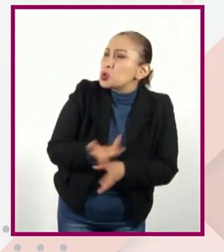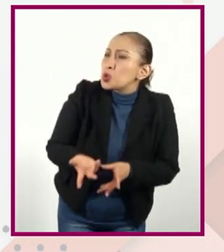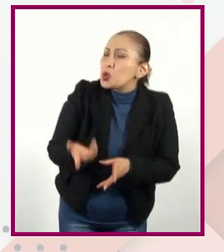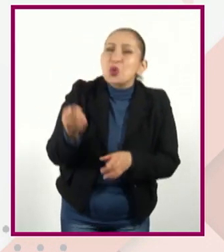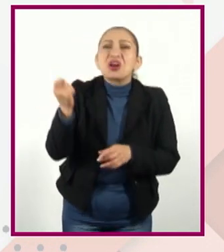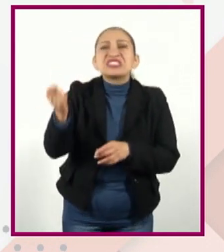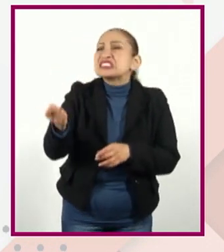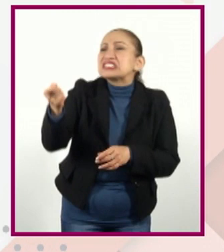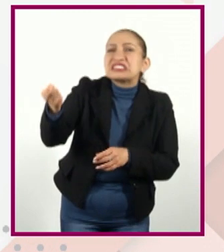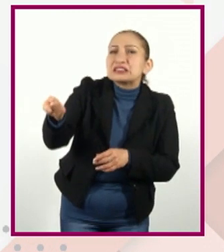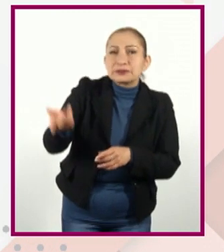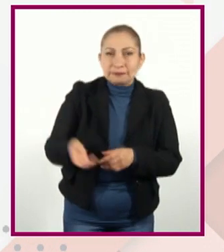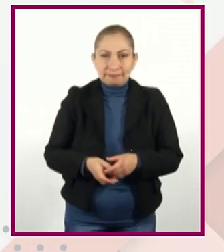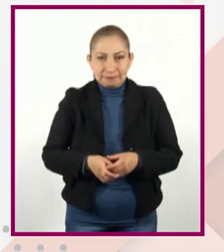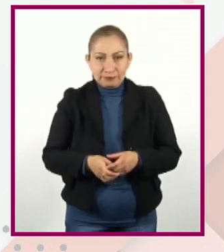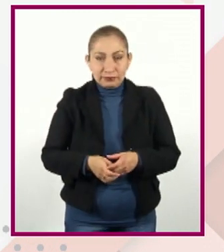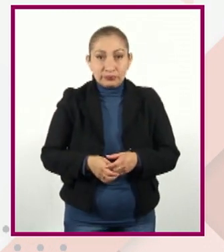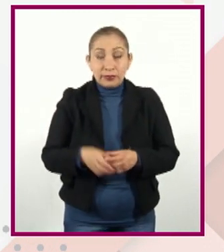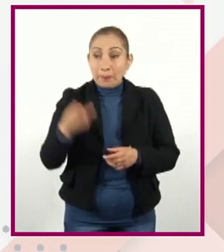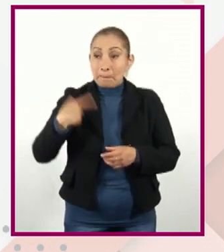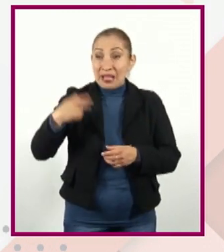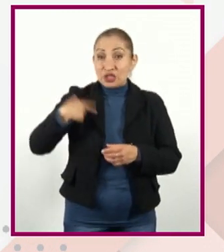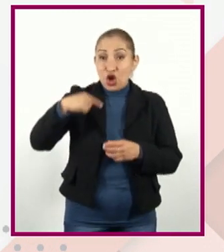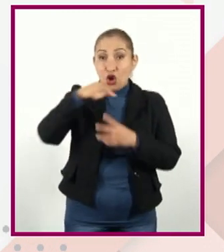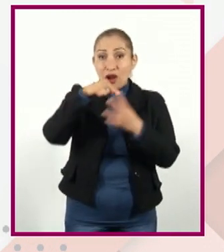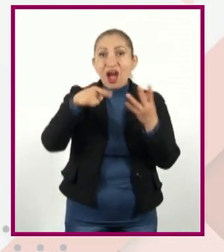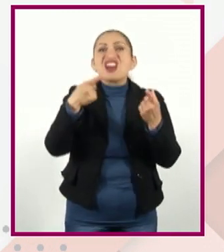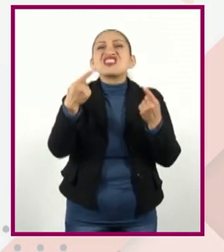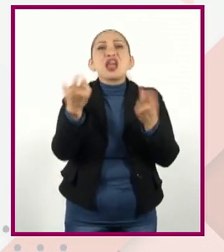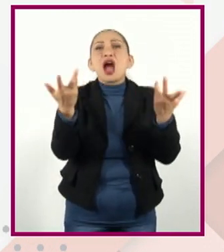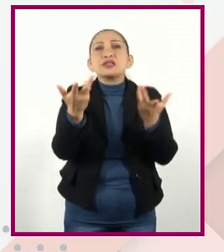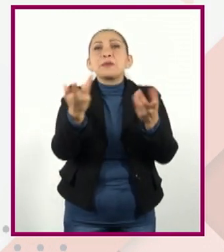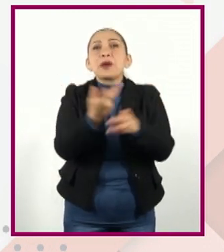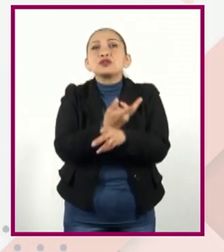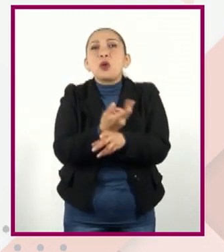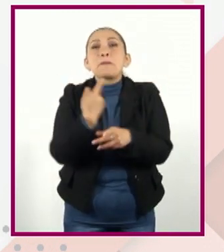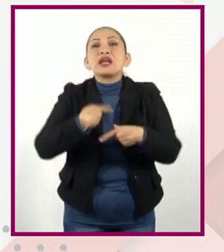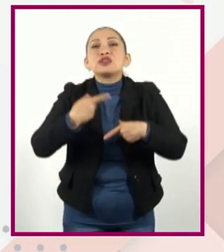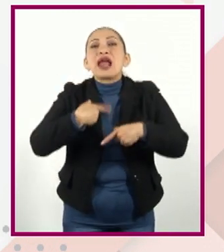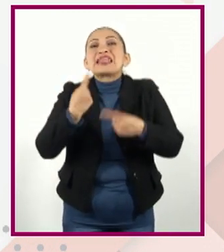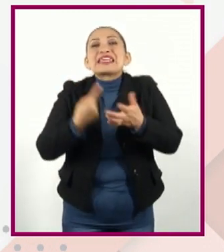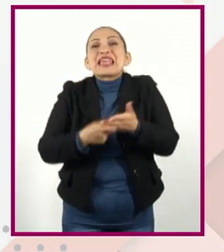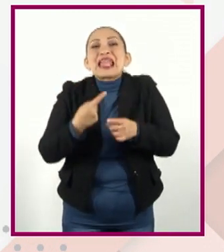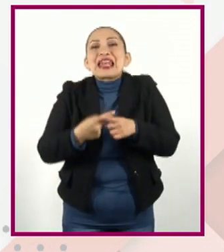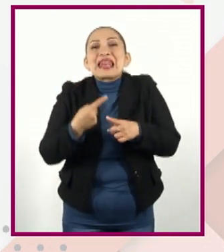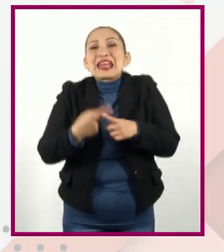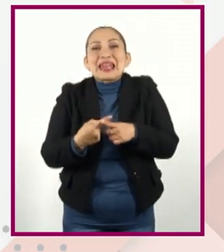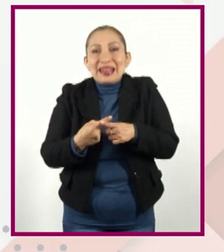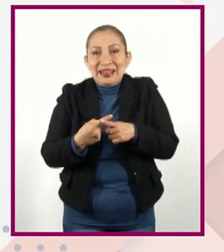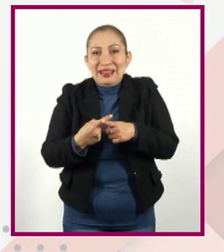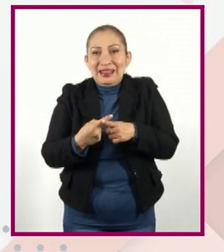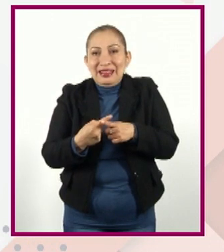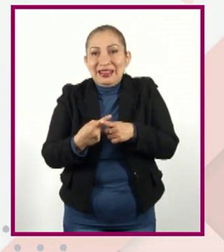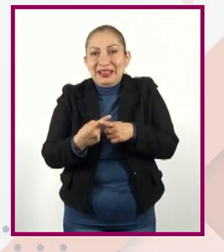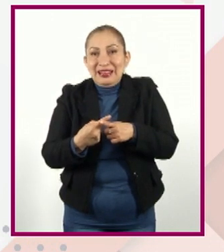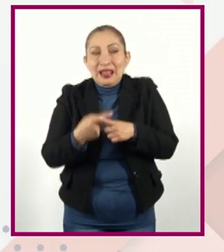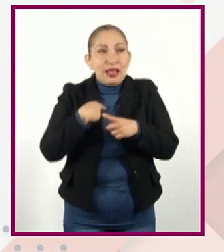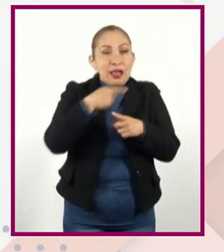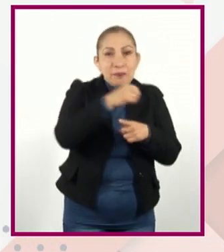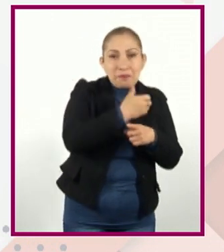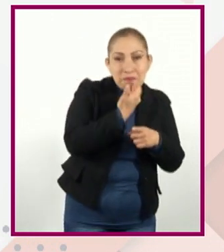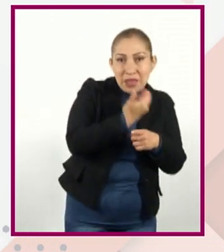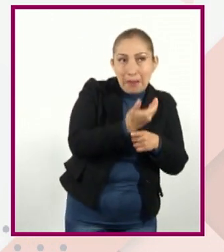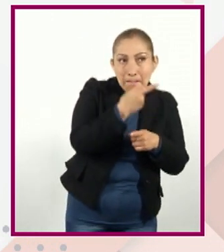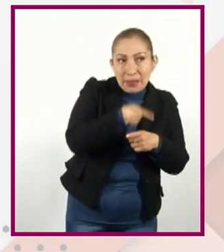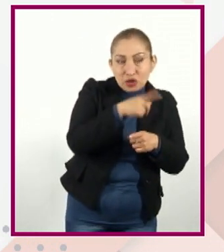trata? El sujeto. ¿Quién realiza la acción? Los protagonistas, antagonistas y